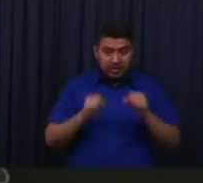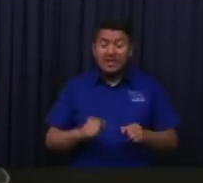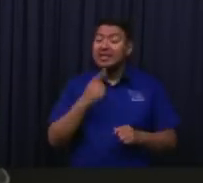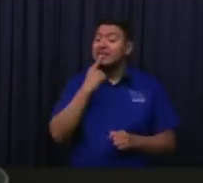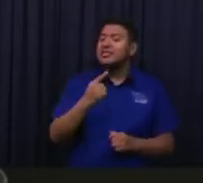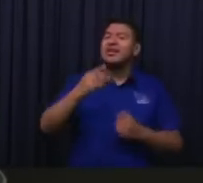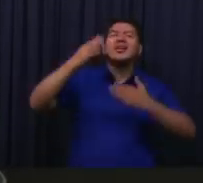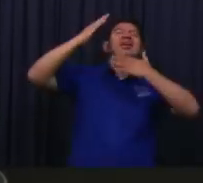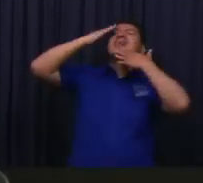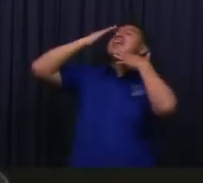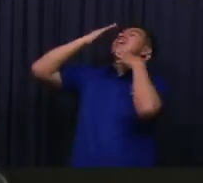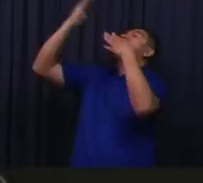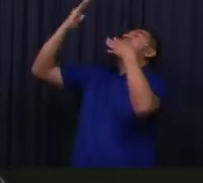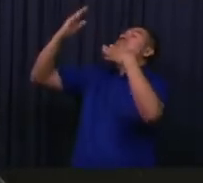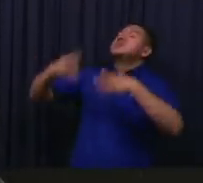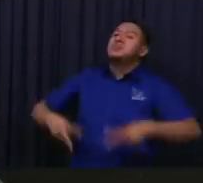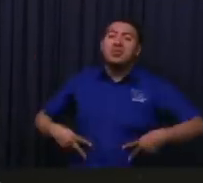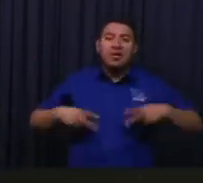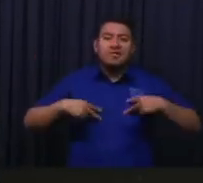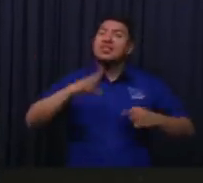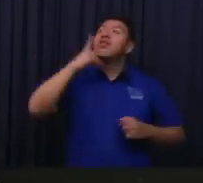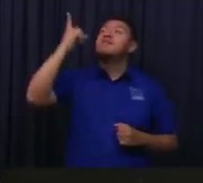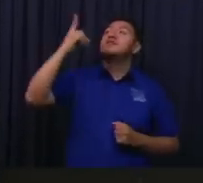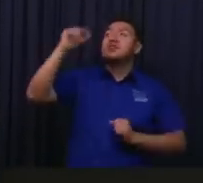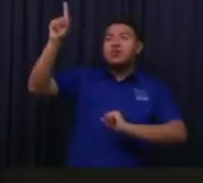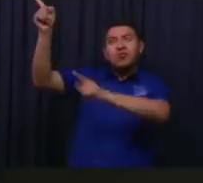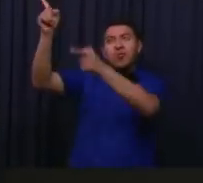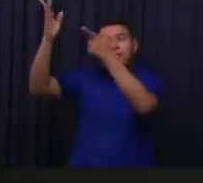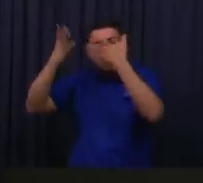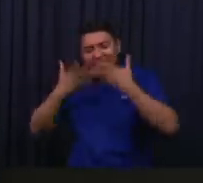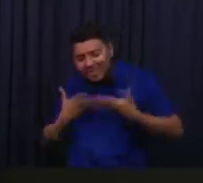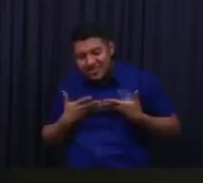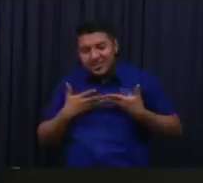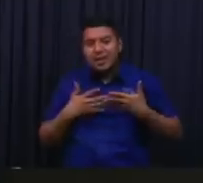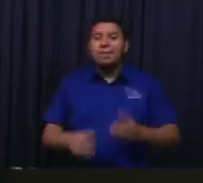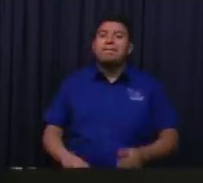vida, Señor, que me has devuelto.